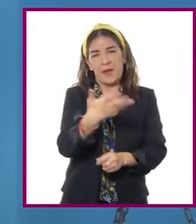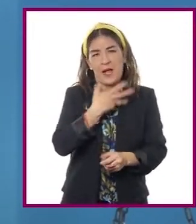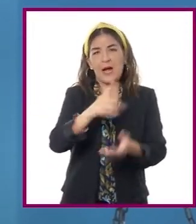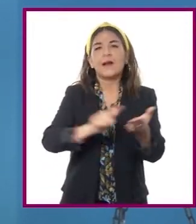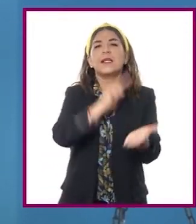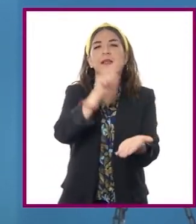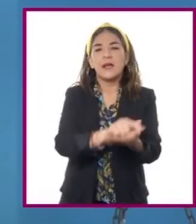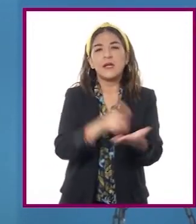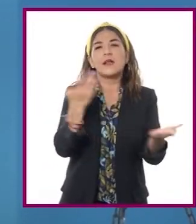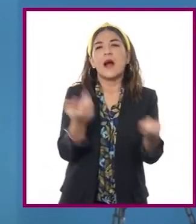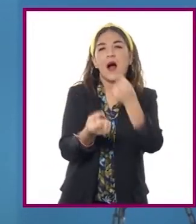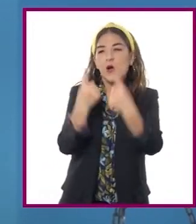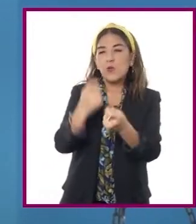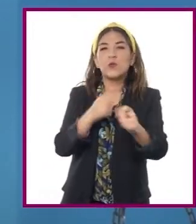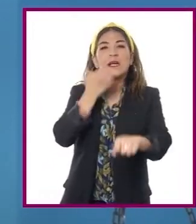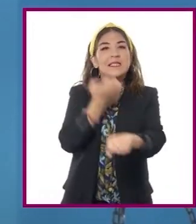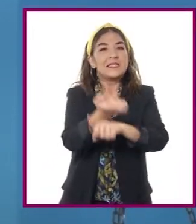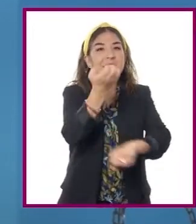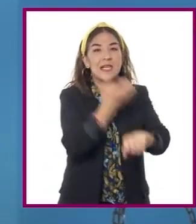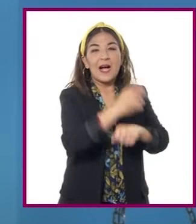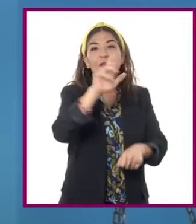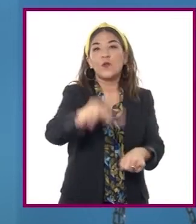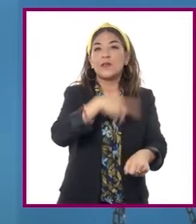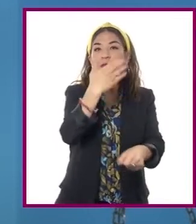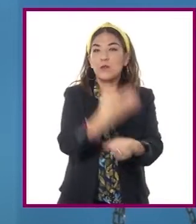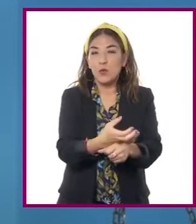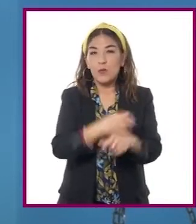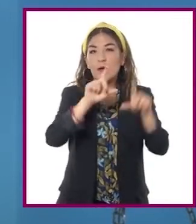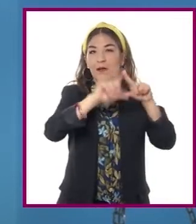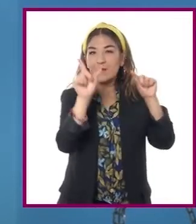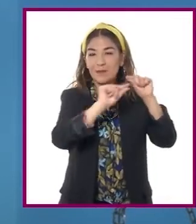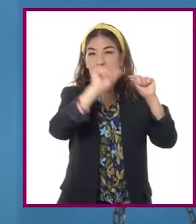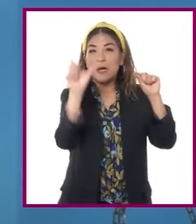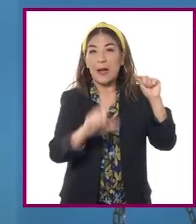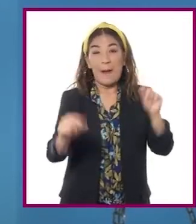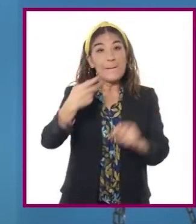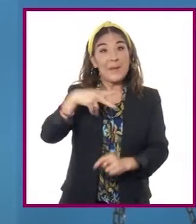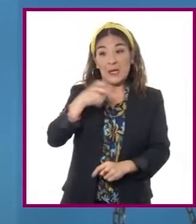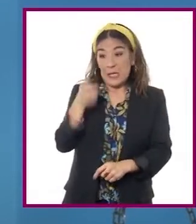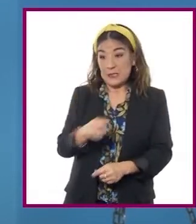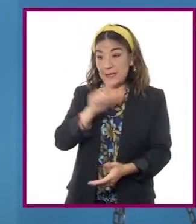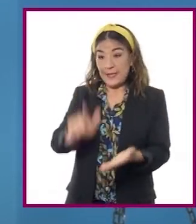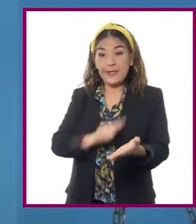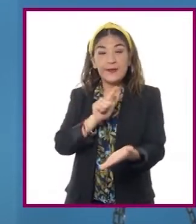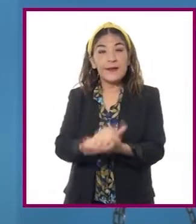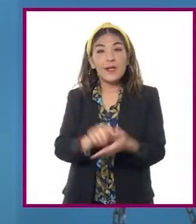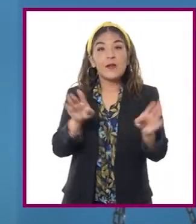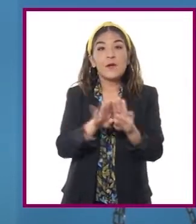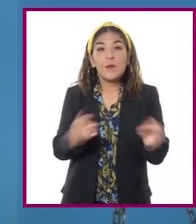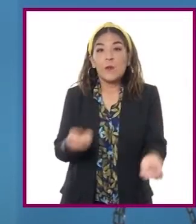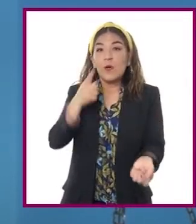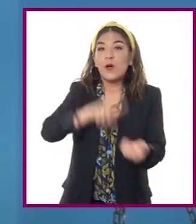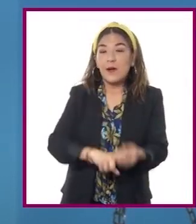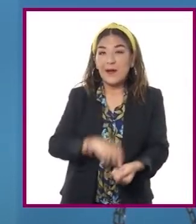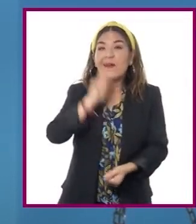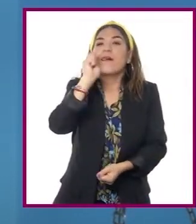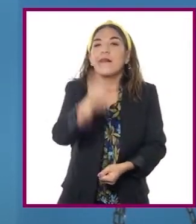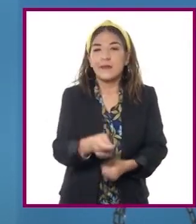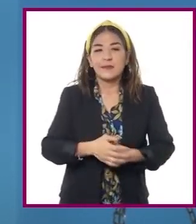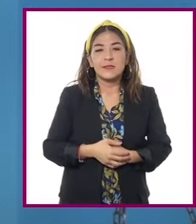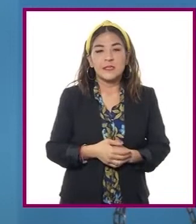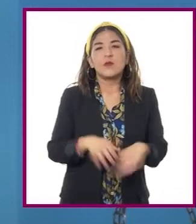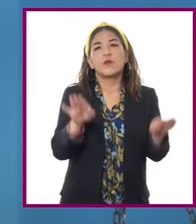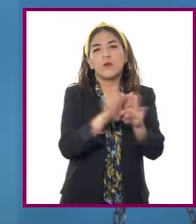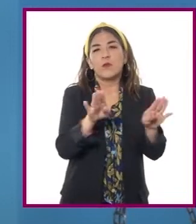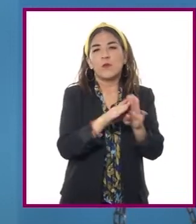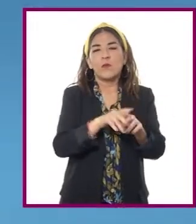los estados de la República, pero en ningún caso estas leyes deben contravenir lo que se manifiesta en la